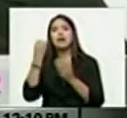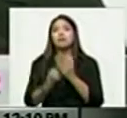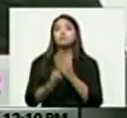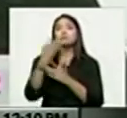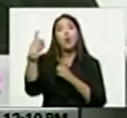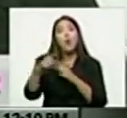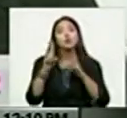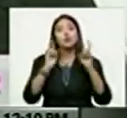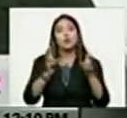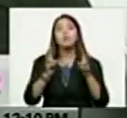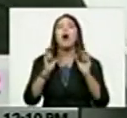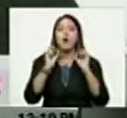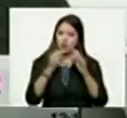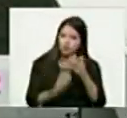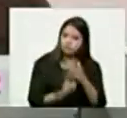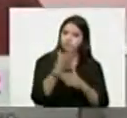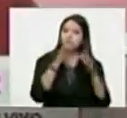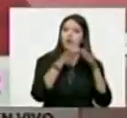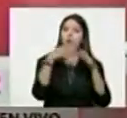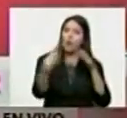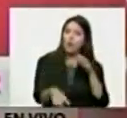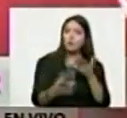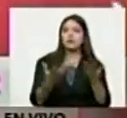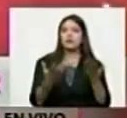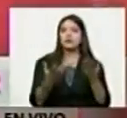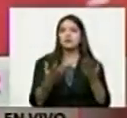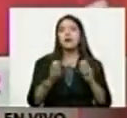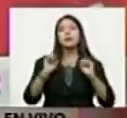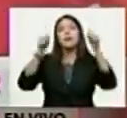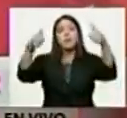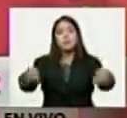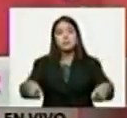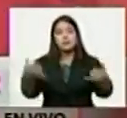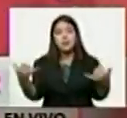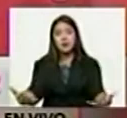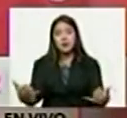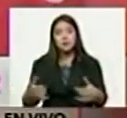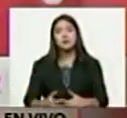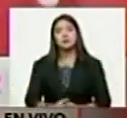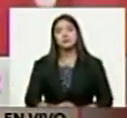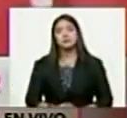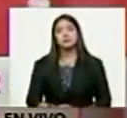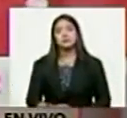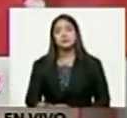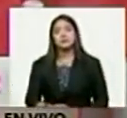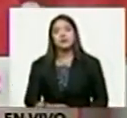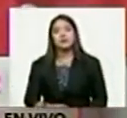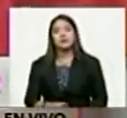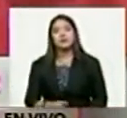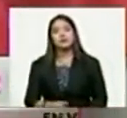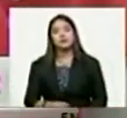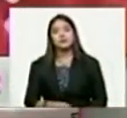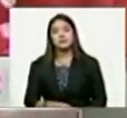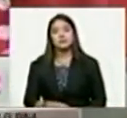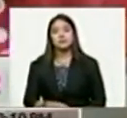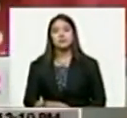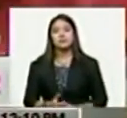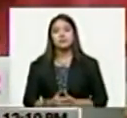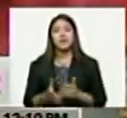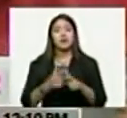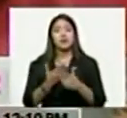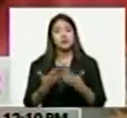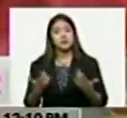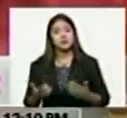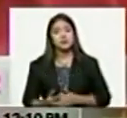surgir en el desarrollo pues de la dinámica propia que vamos a empezar a desarrollar en el día de hoy. Así pues